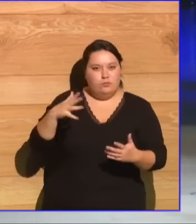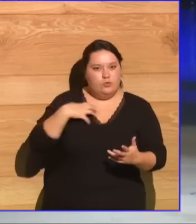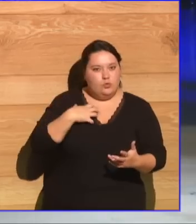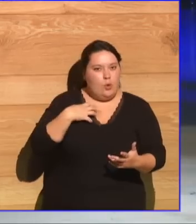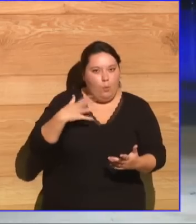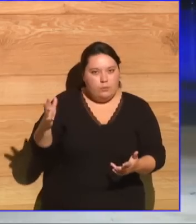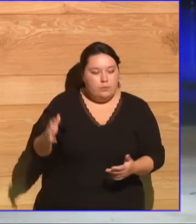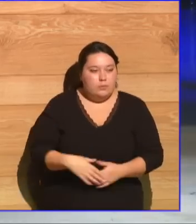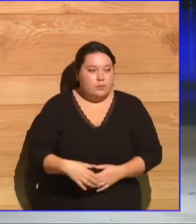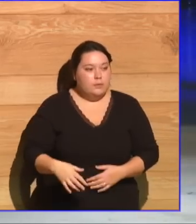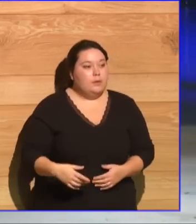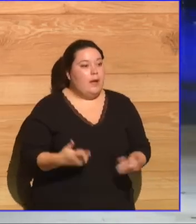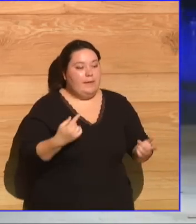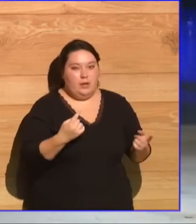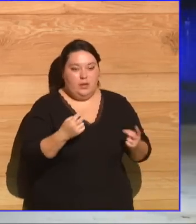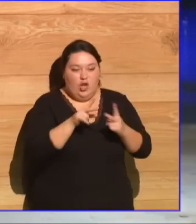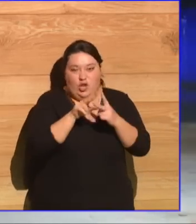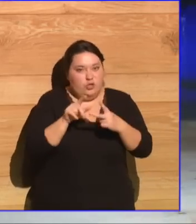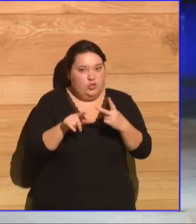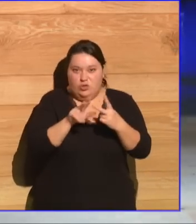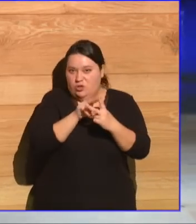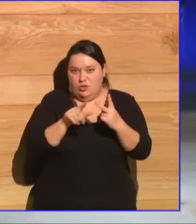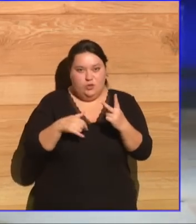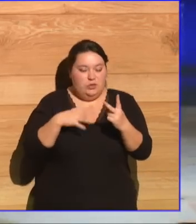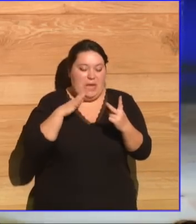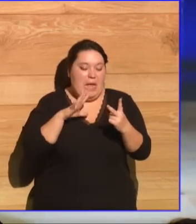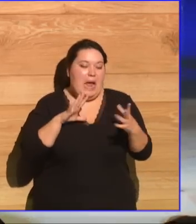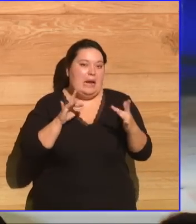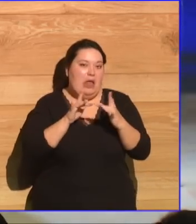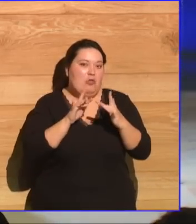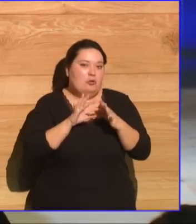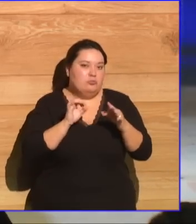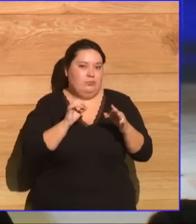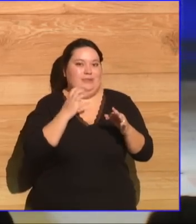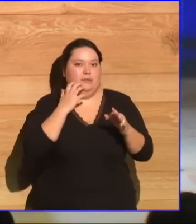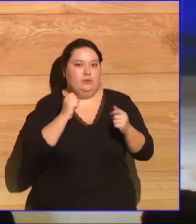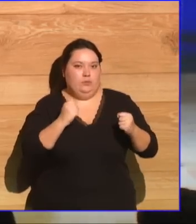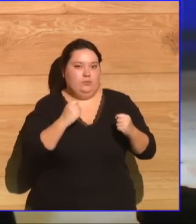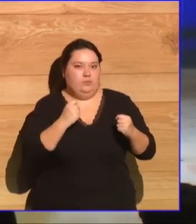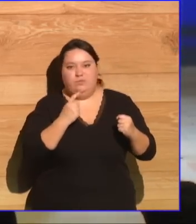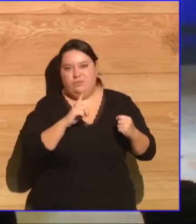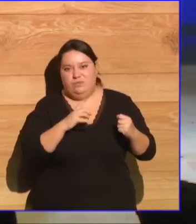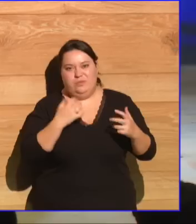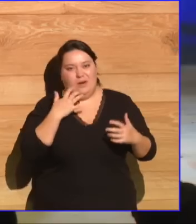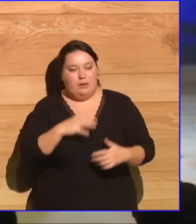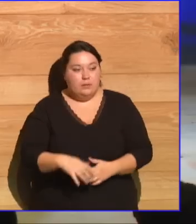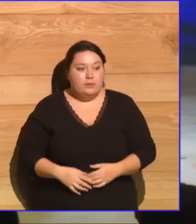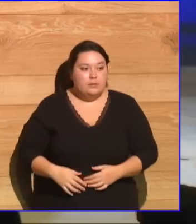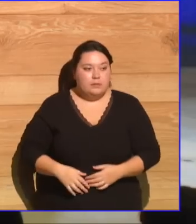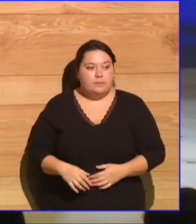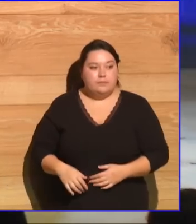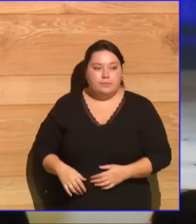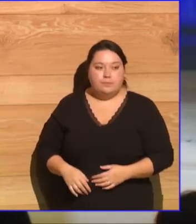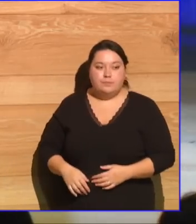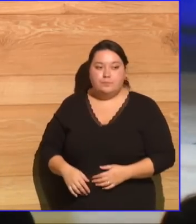de agradable. Quiero decir, ninguno de los dos tiene una relación bastante chunga. Sí que se apunta a partir de